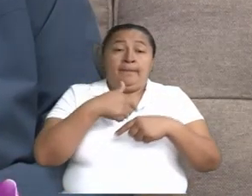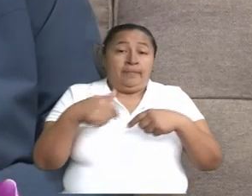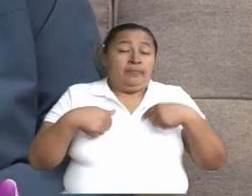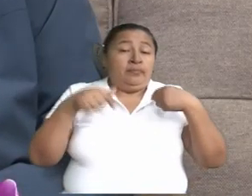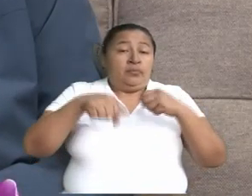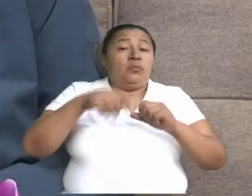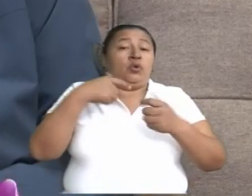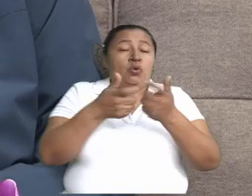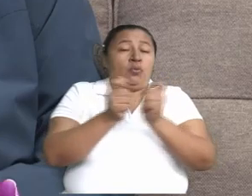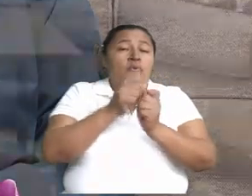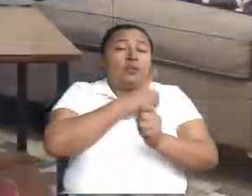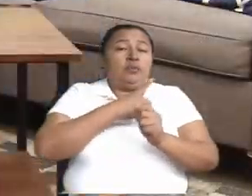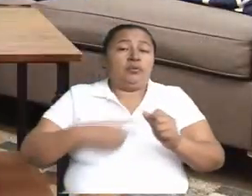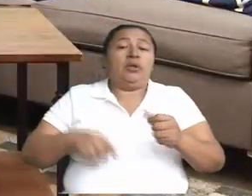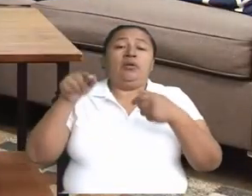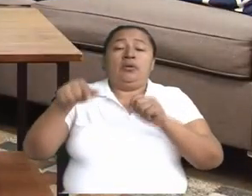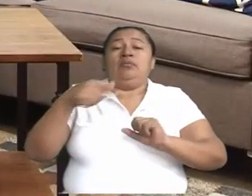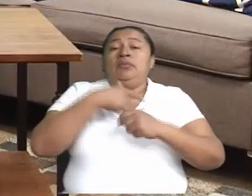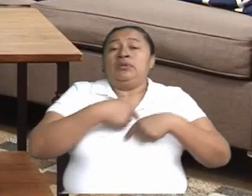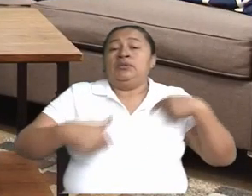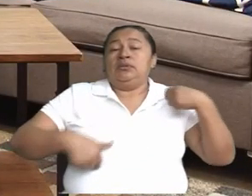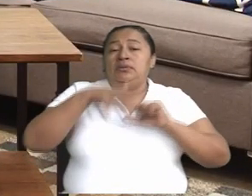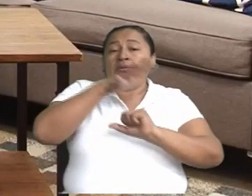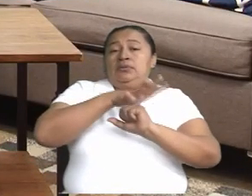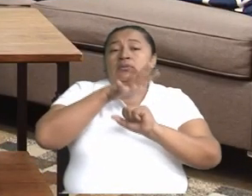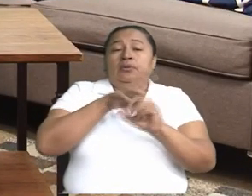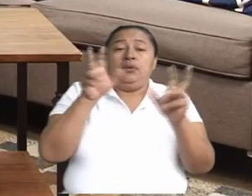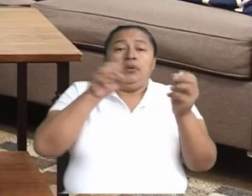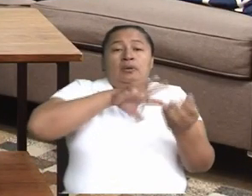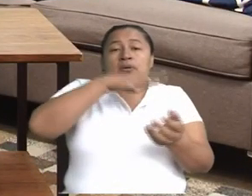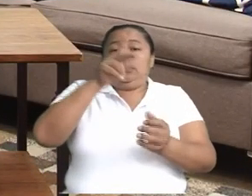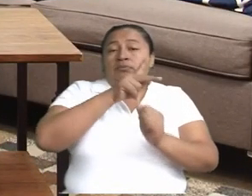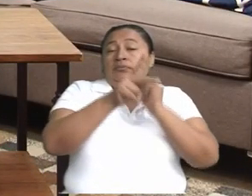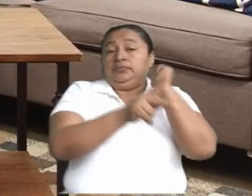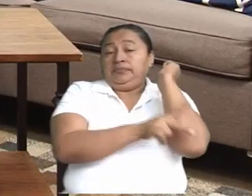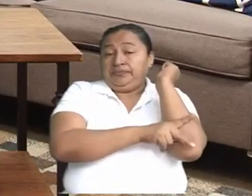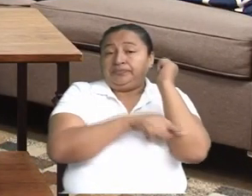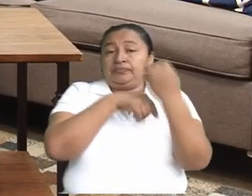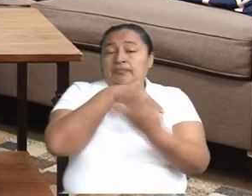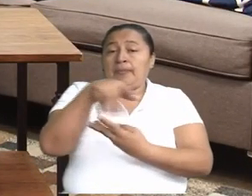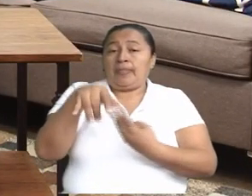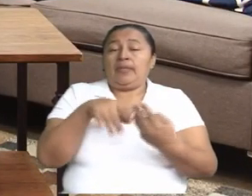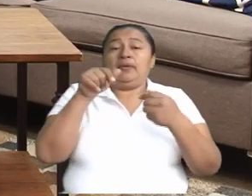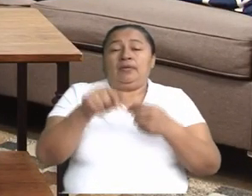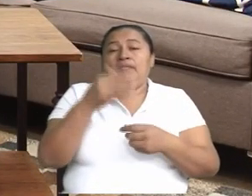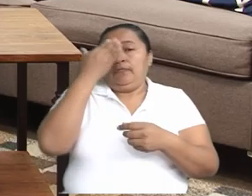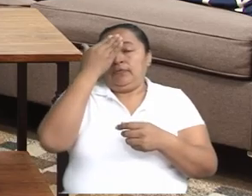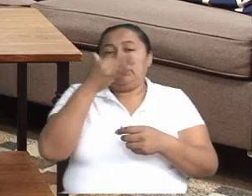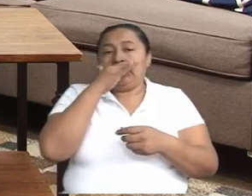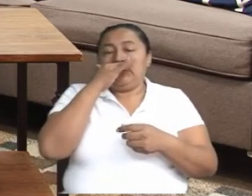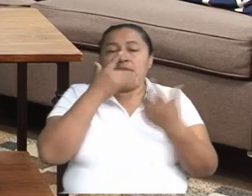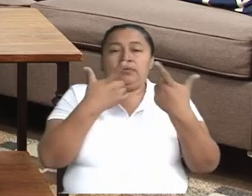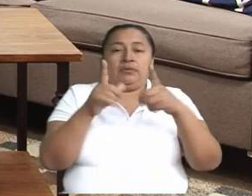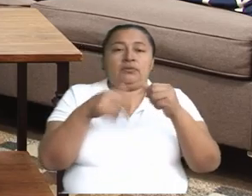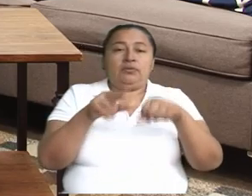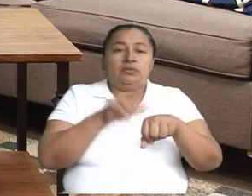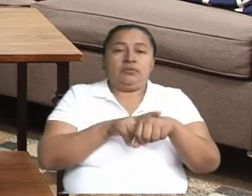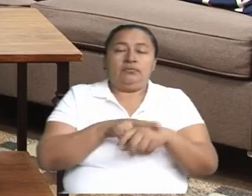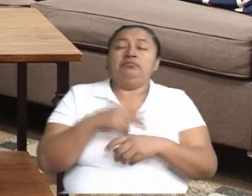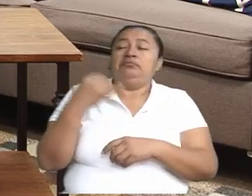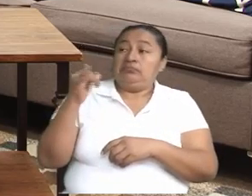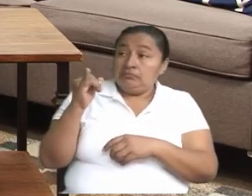Comisión de Asuntos Exteriores de nuestra Asamblea y también secretario de Relaciones Exteriores del Frente Sandinista de Liberación Nacional, ¿así es?